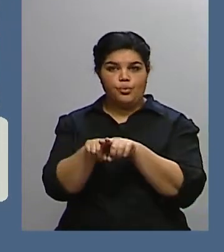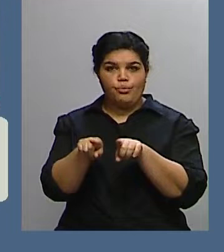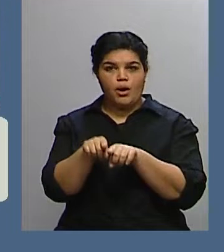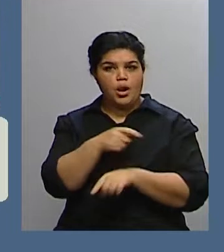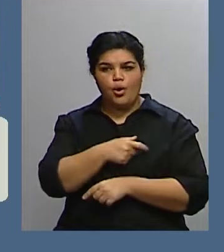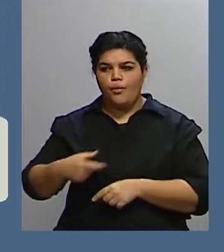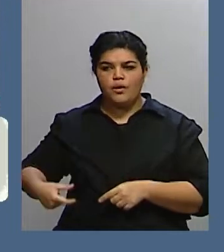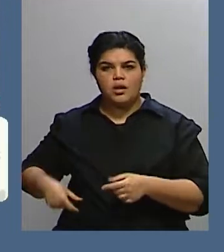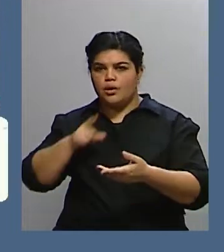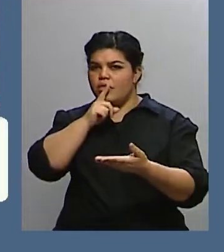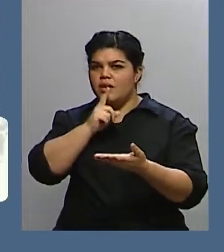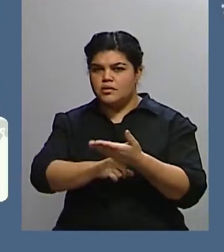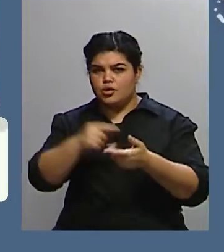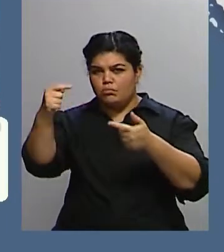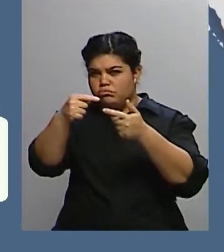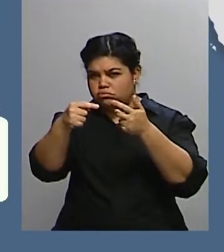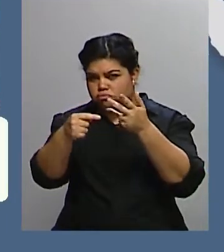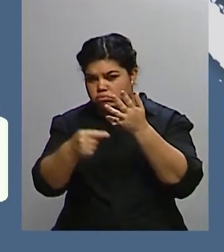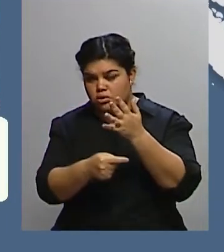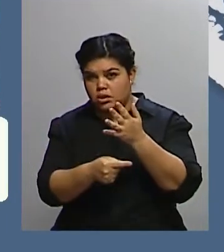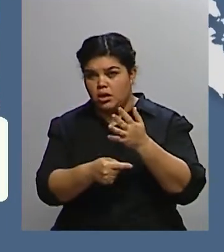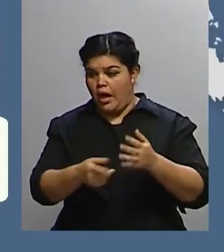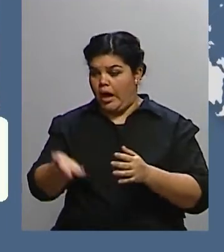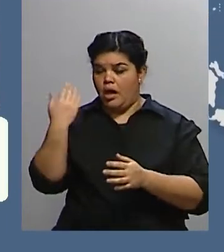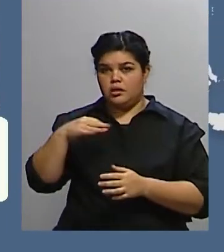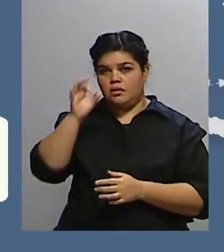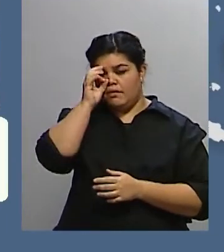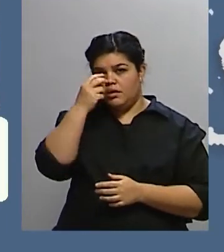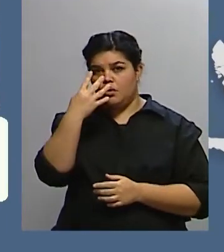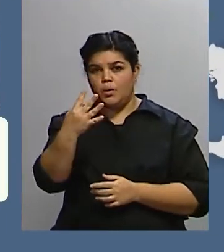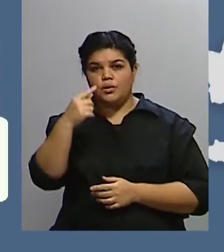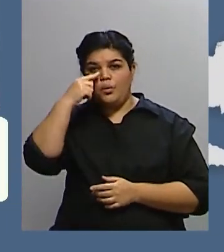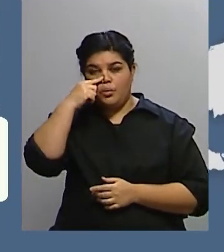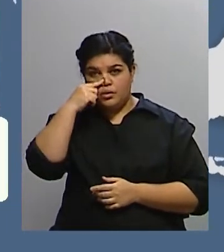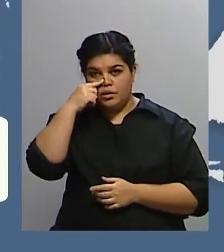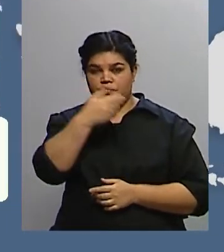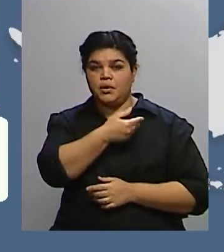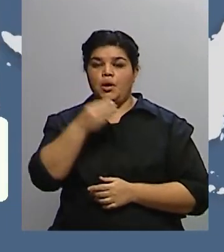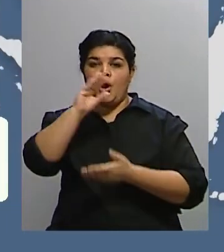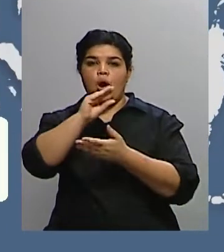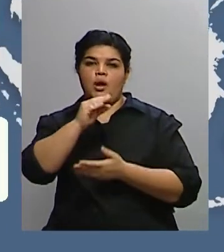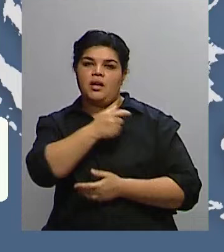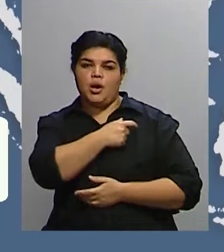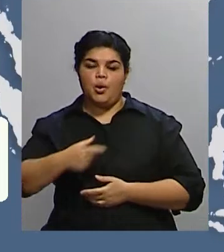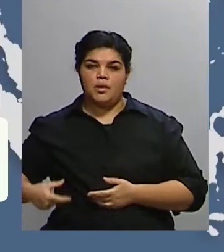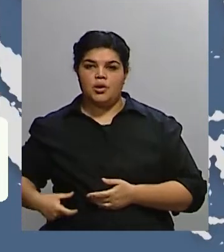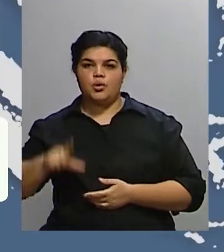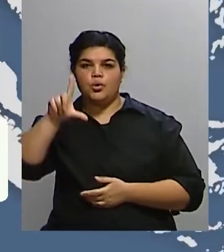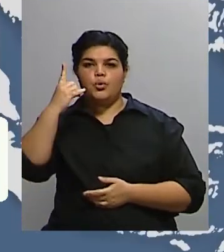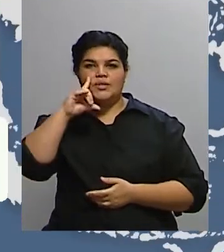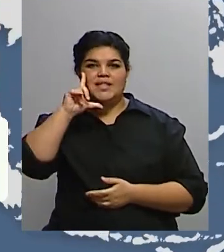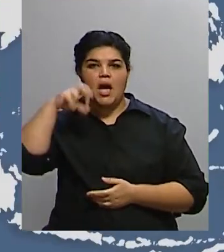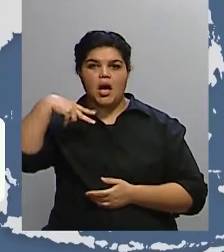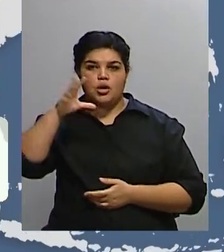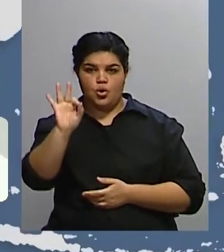Estado, le consulto porque el pasado 24 de junio el gobernador Luciano Rivas tomó la iniciativa, la decisión de realizar